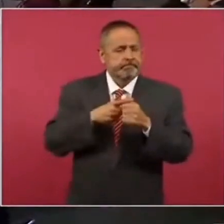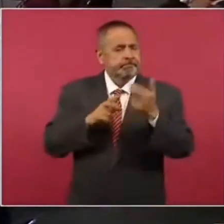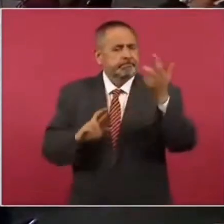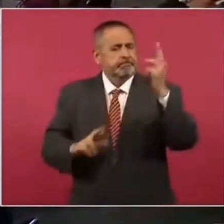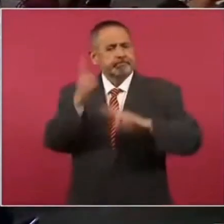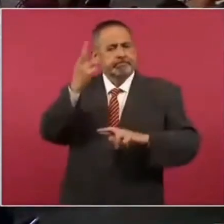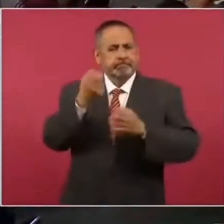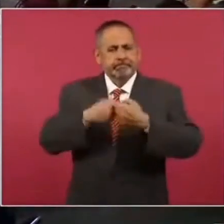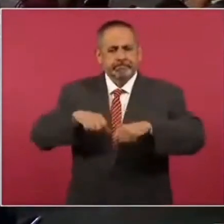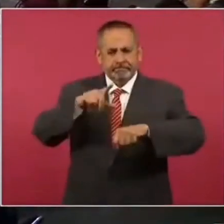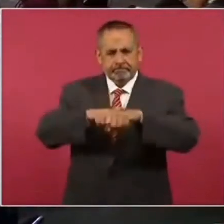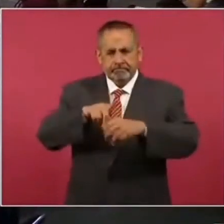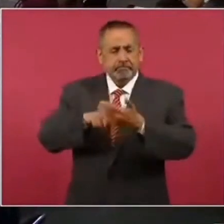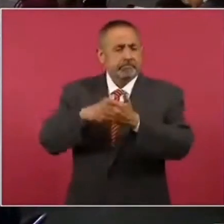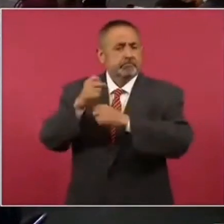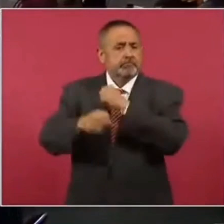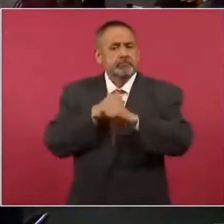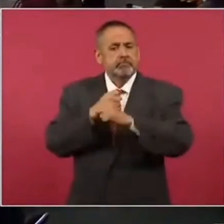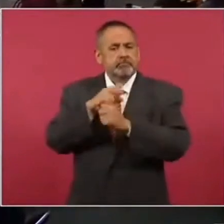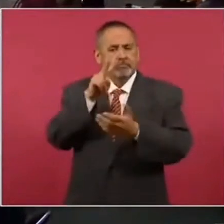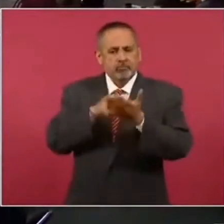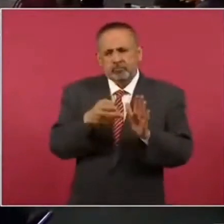social del siglo XX,